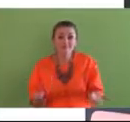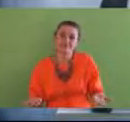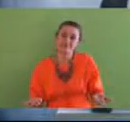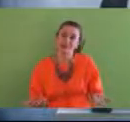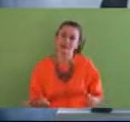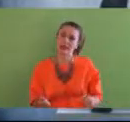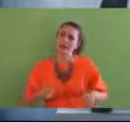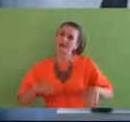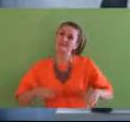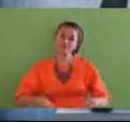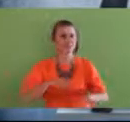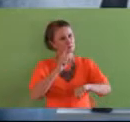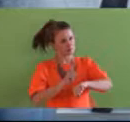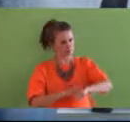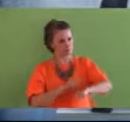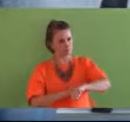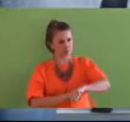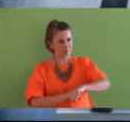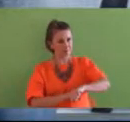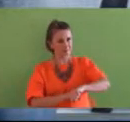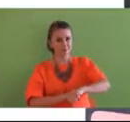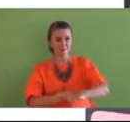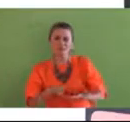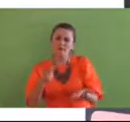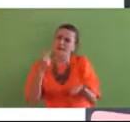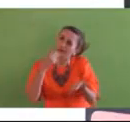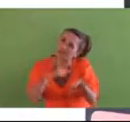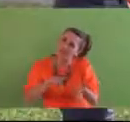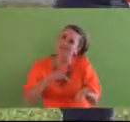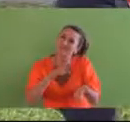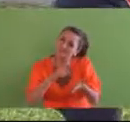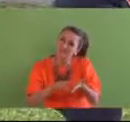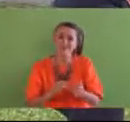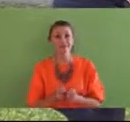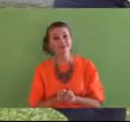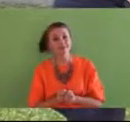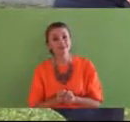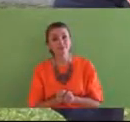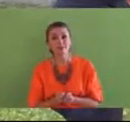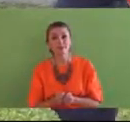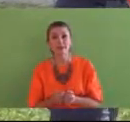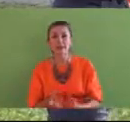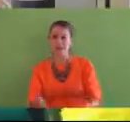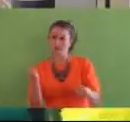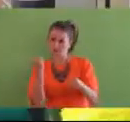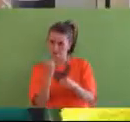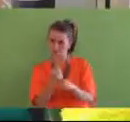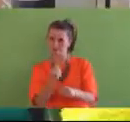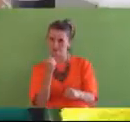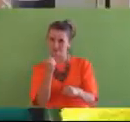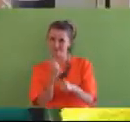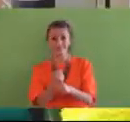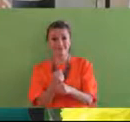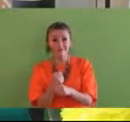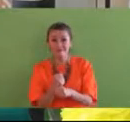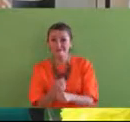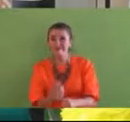bien. Ya es hora de pagar el